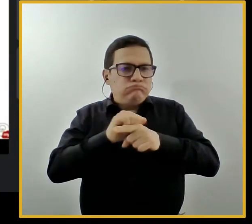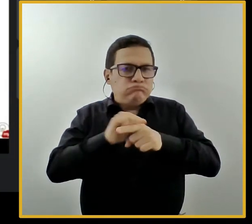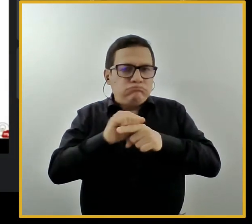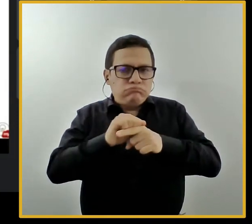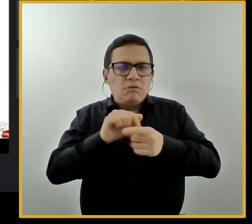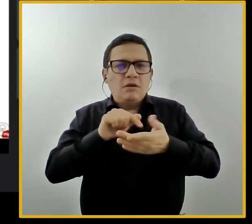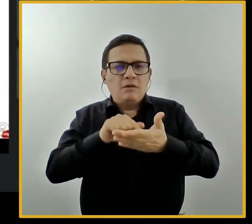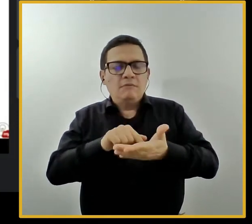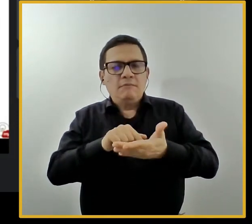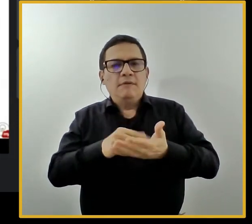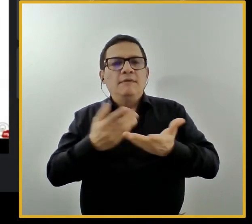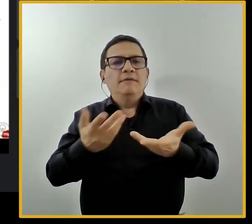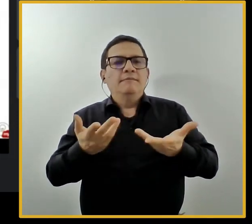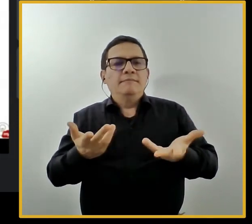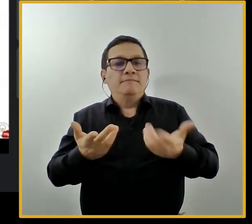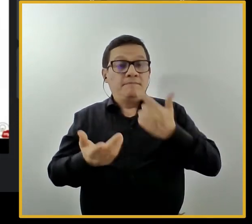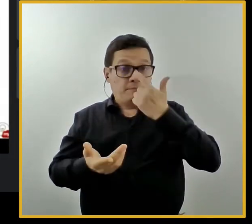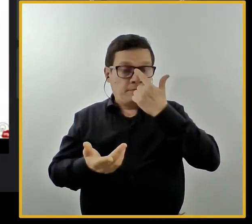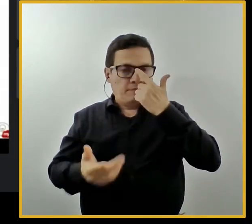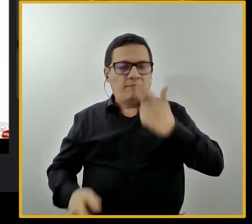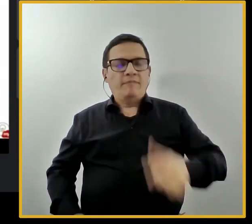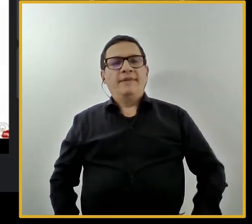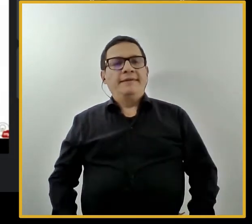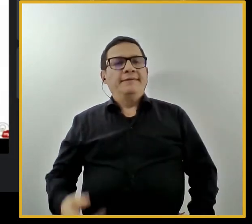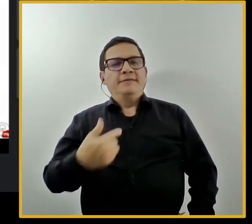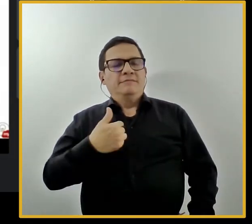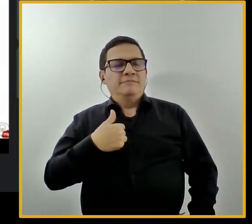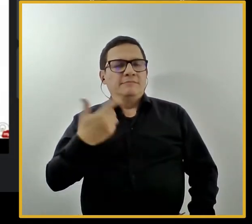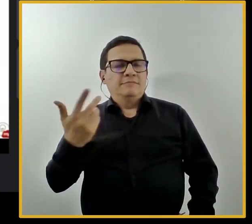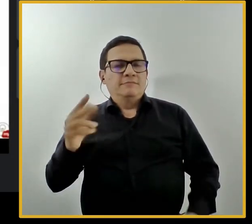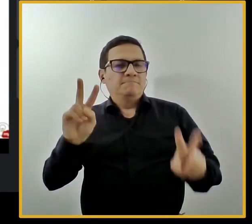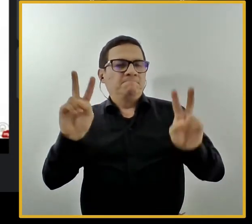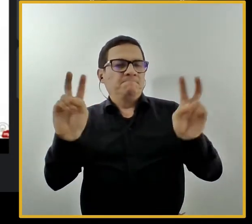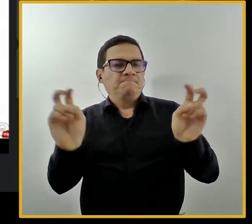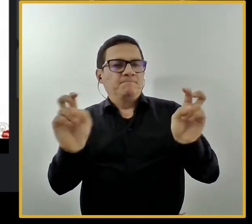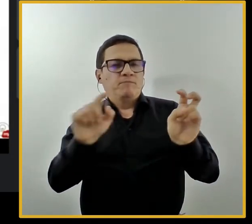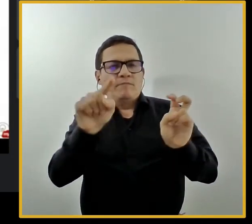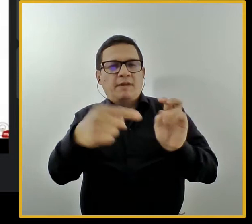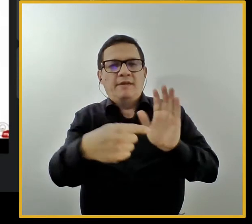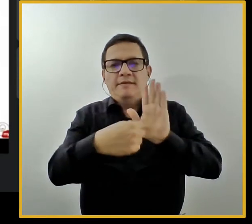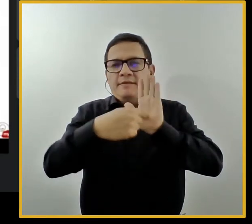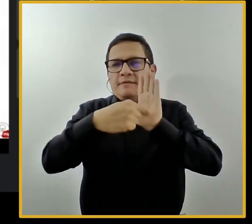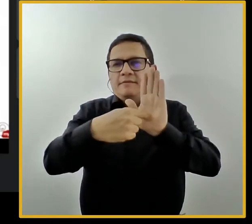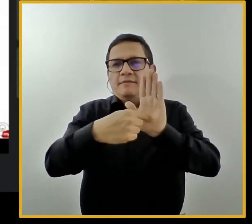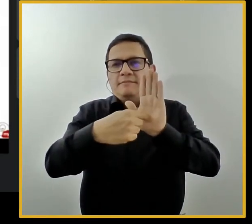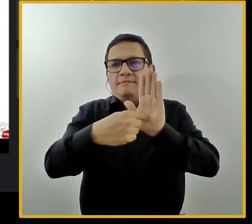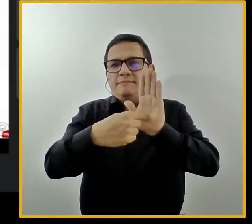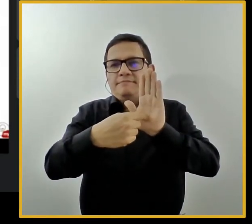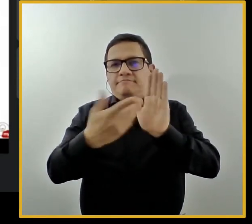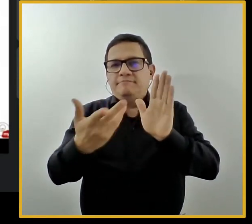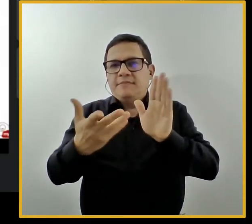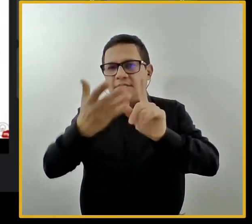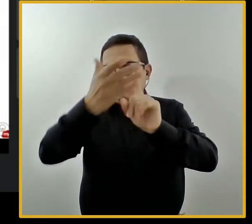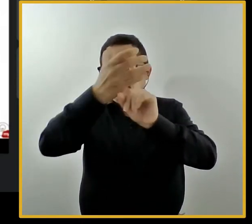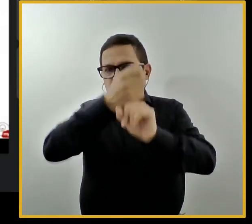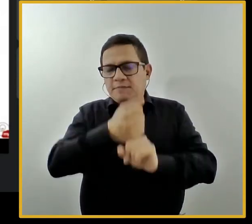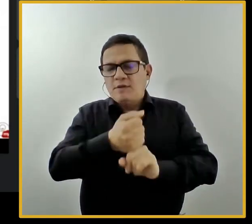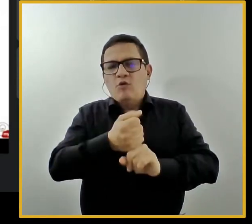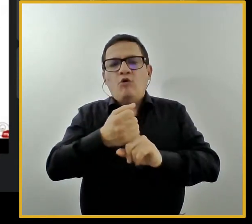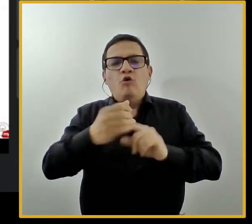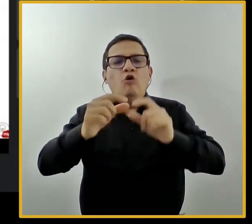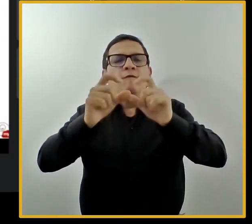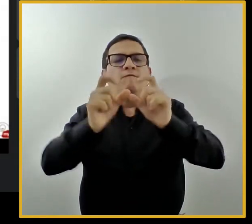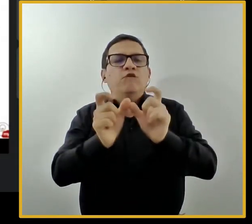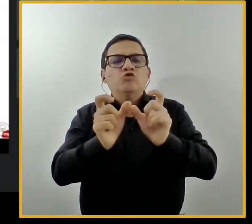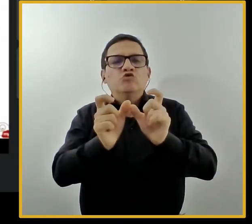allí. Entonces, para ello, pues vamos a hablar un poco sobre encontrar la